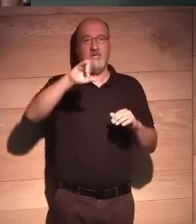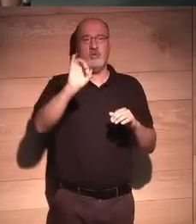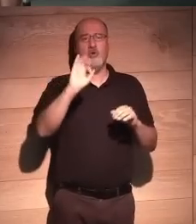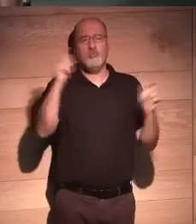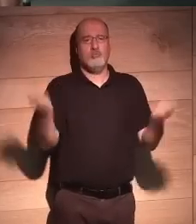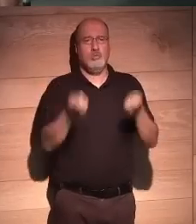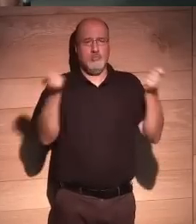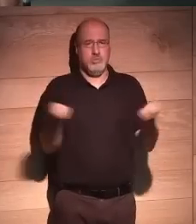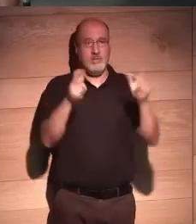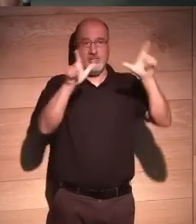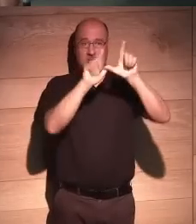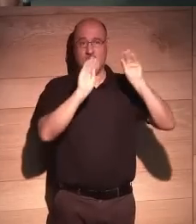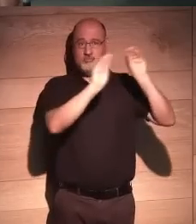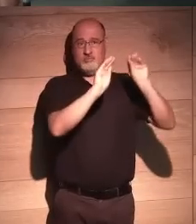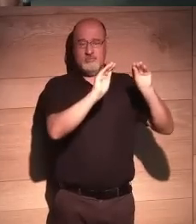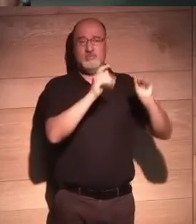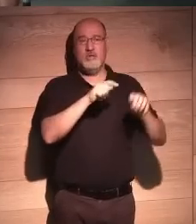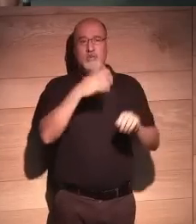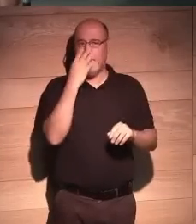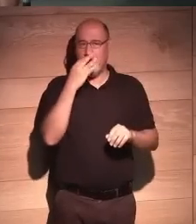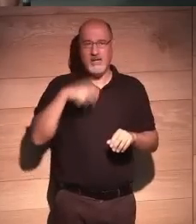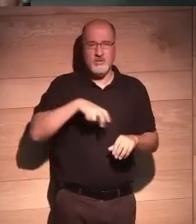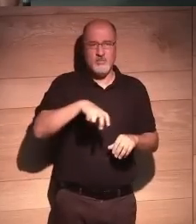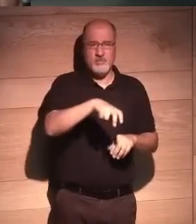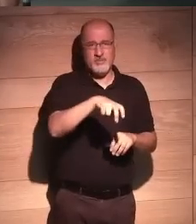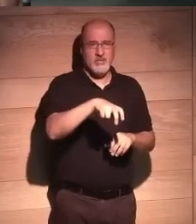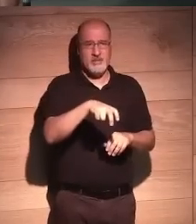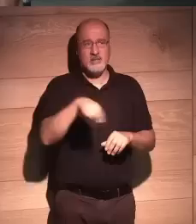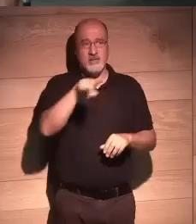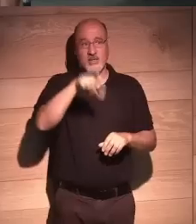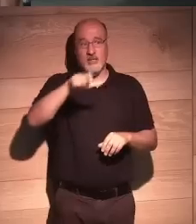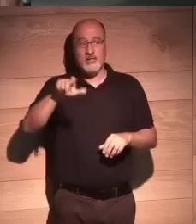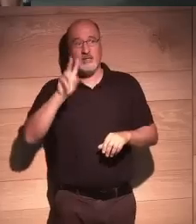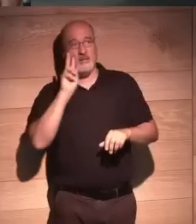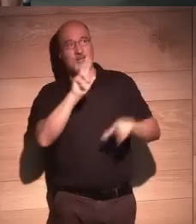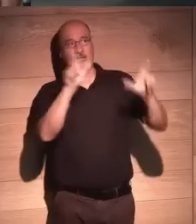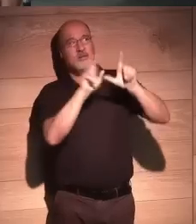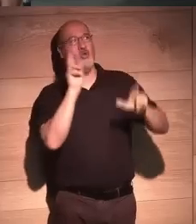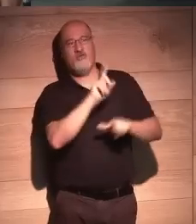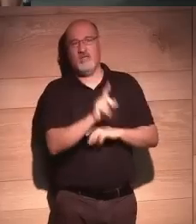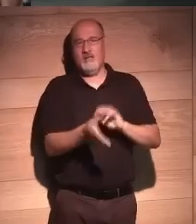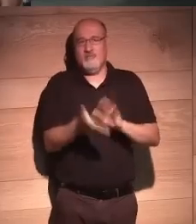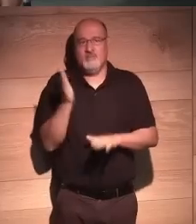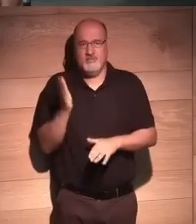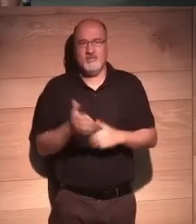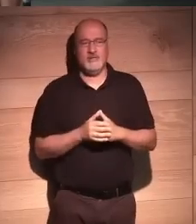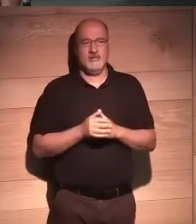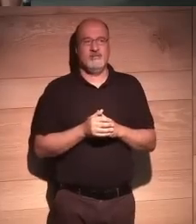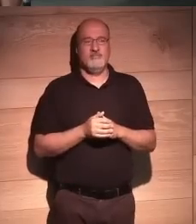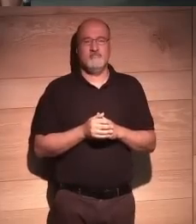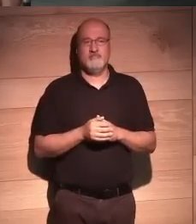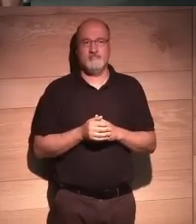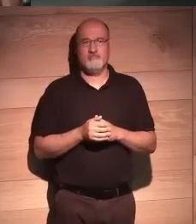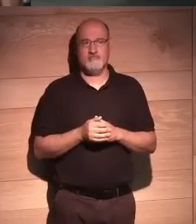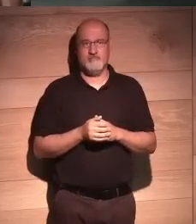una publicidad de la propia televisión con un perrito y tal, para que la gente no viera televisión. Que no vea usted televisión, ya está,